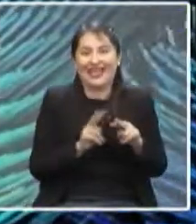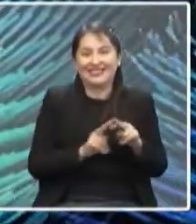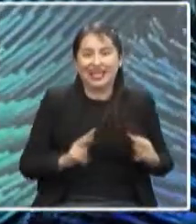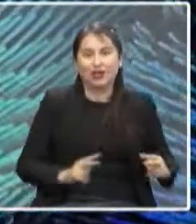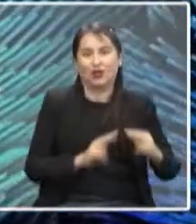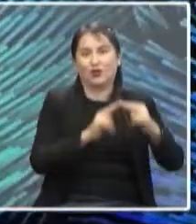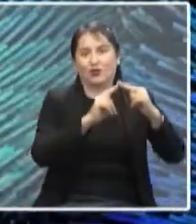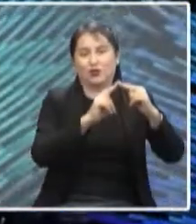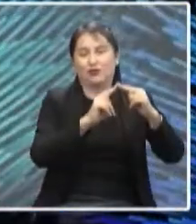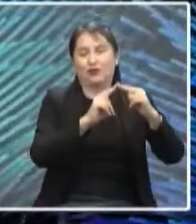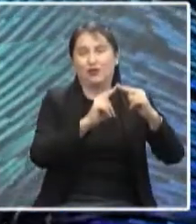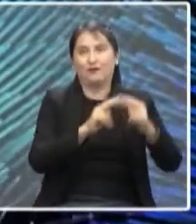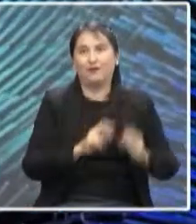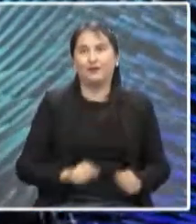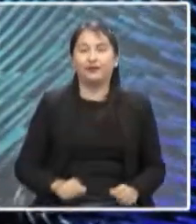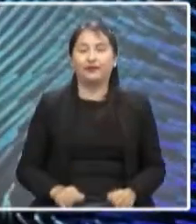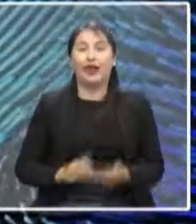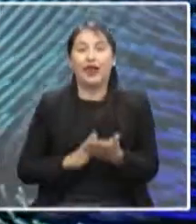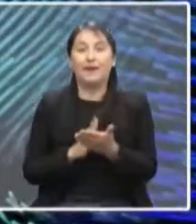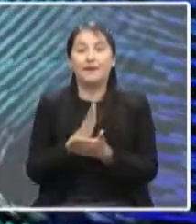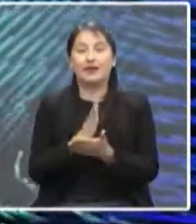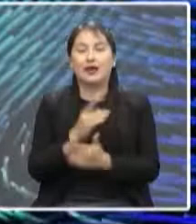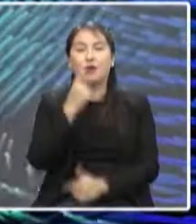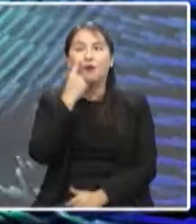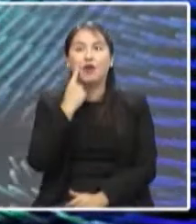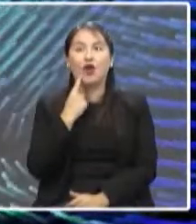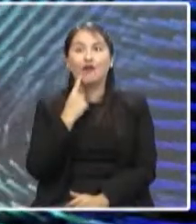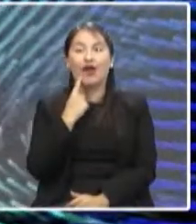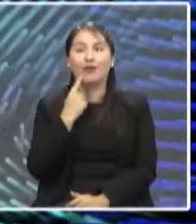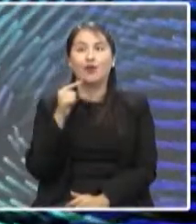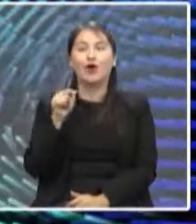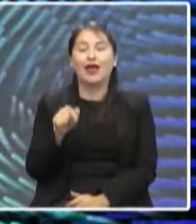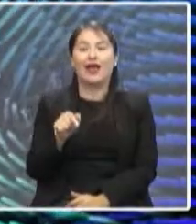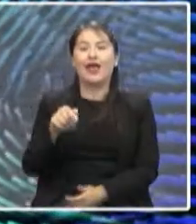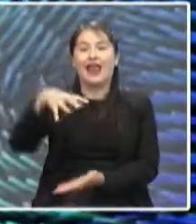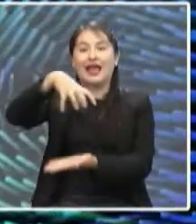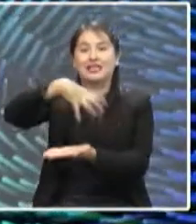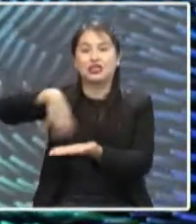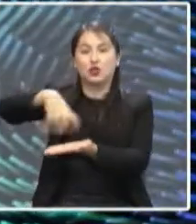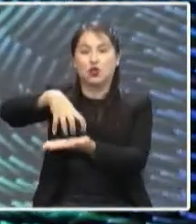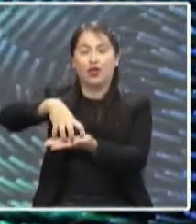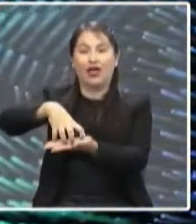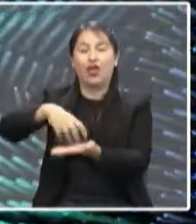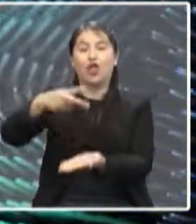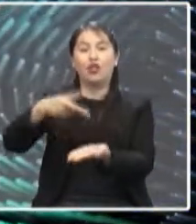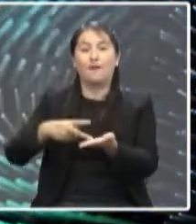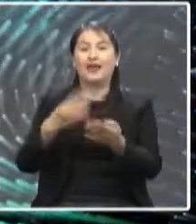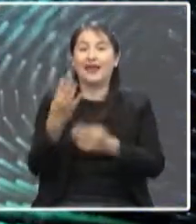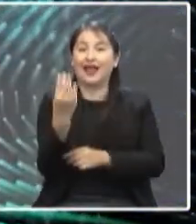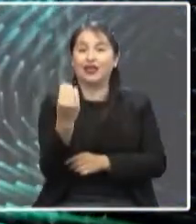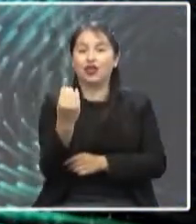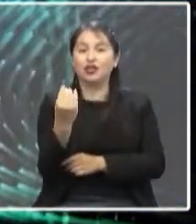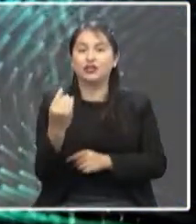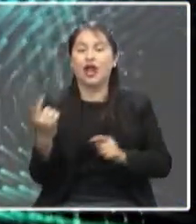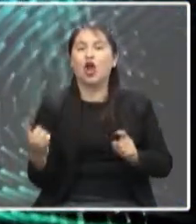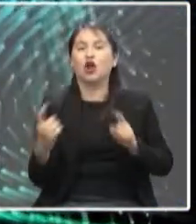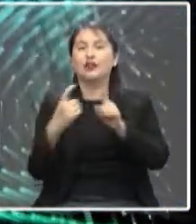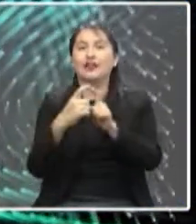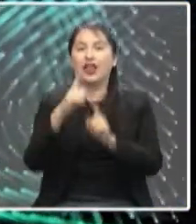construyendo. Comenzamos probando esta tecnología en Bután en el 2014, conectando pequeñas